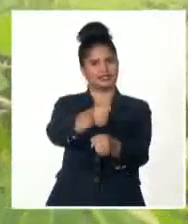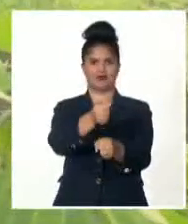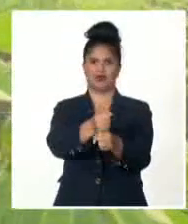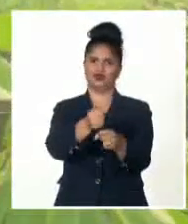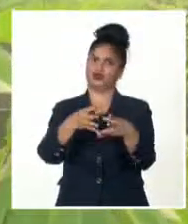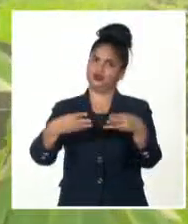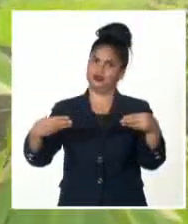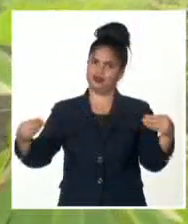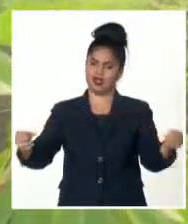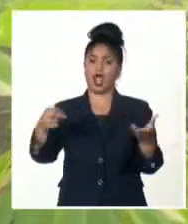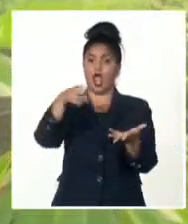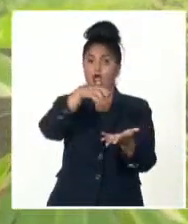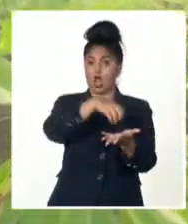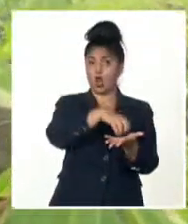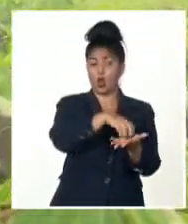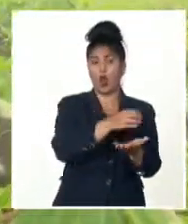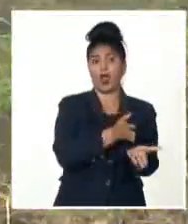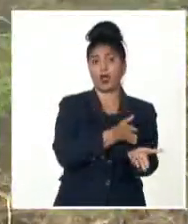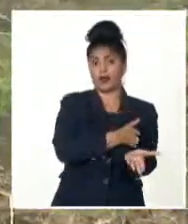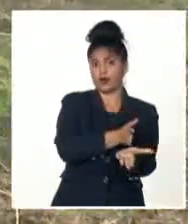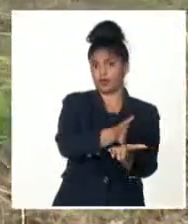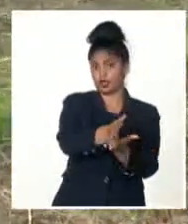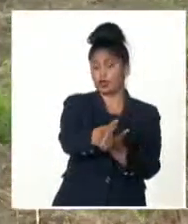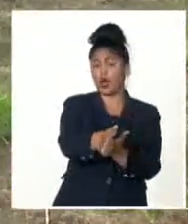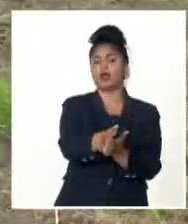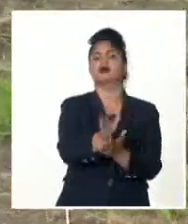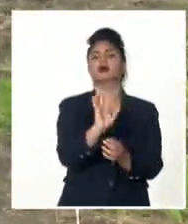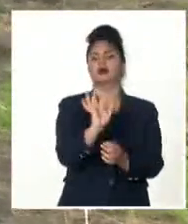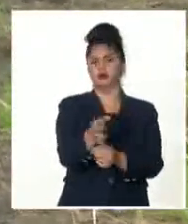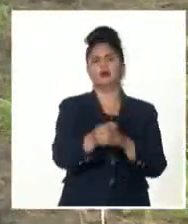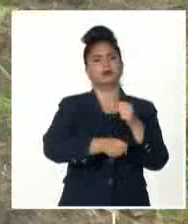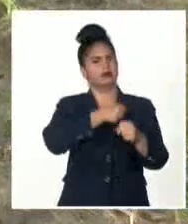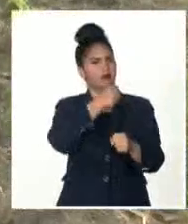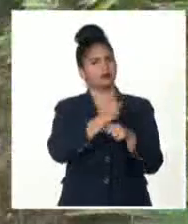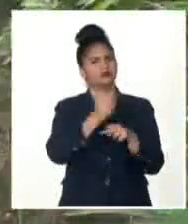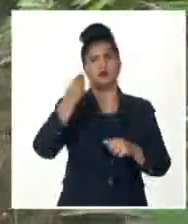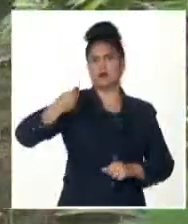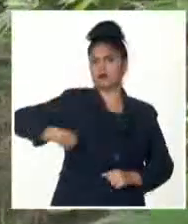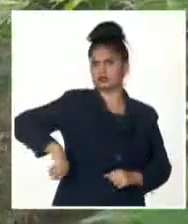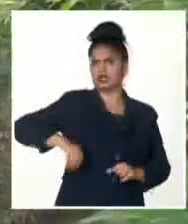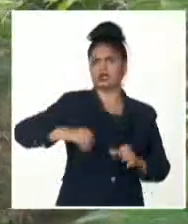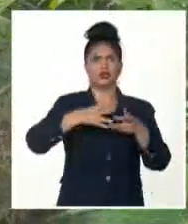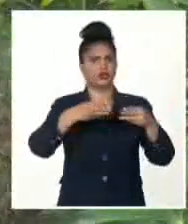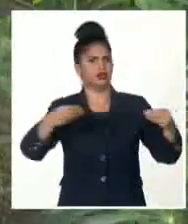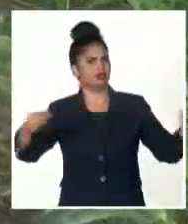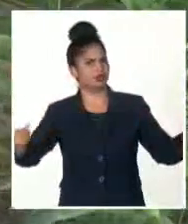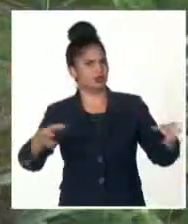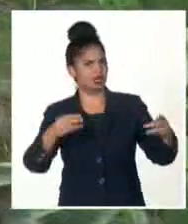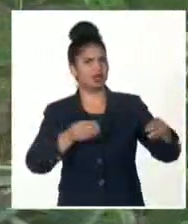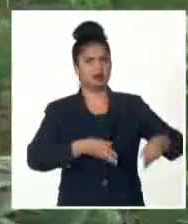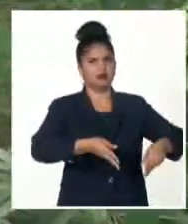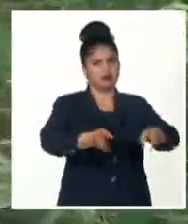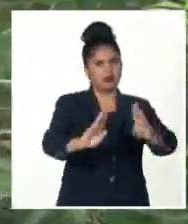Este polo productivo continuará extendiéndose con buen uso y aprovechamiento de la tierra en cultivos como